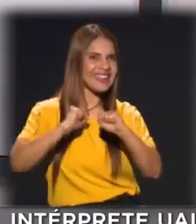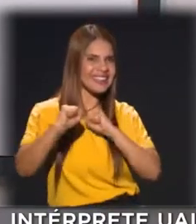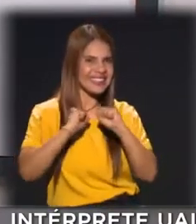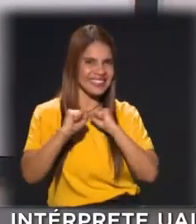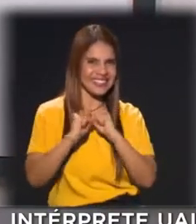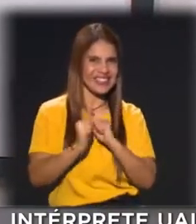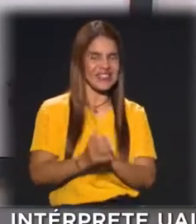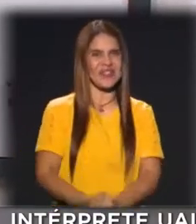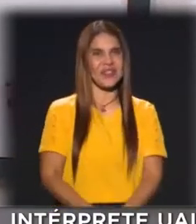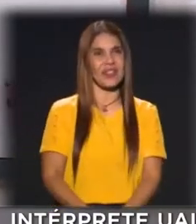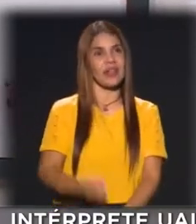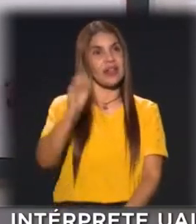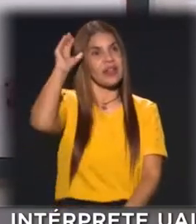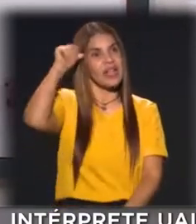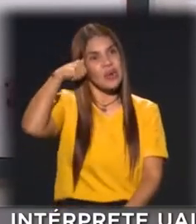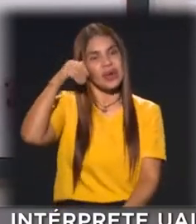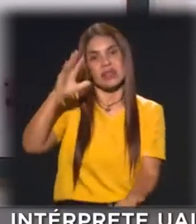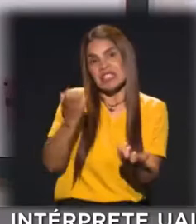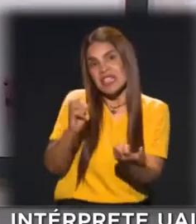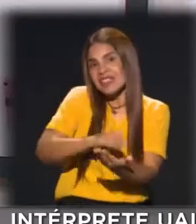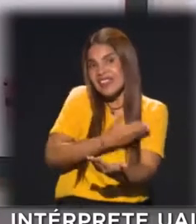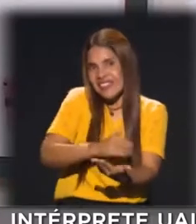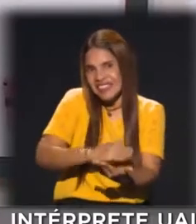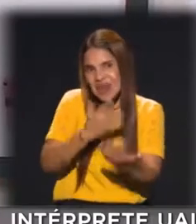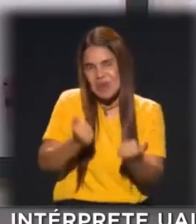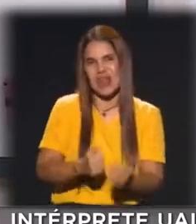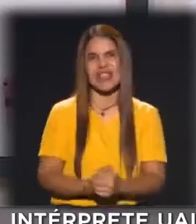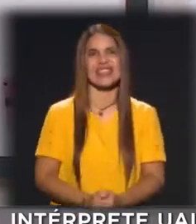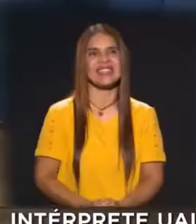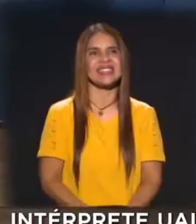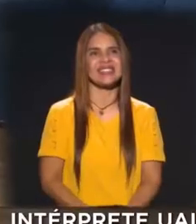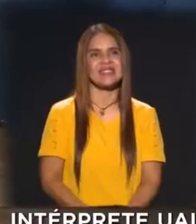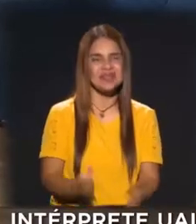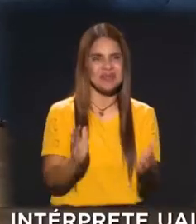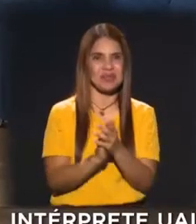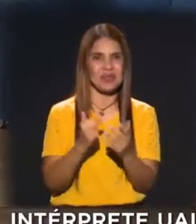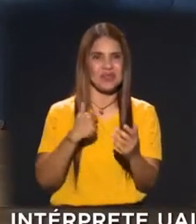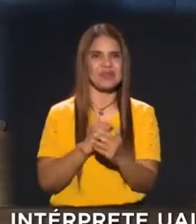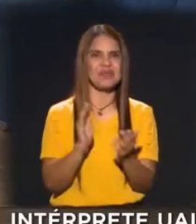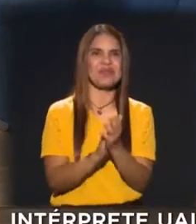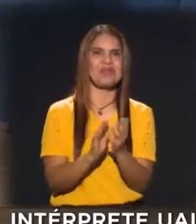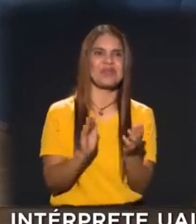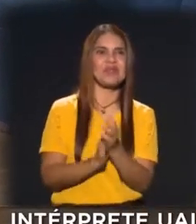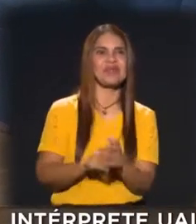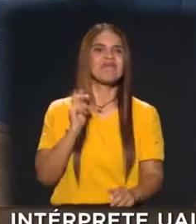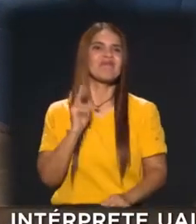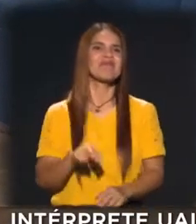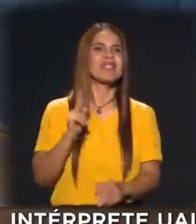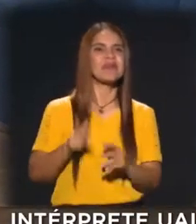activación. Bueno, recuerde cantar, recuerde gozar. ¿Qué tal, amigos? Soy Tao.